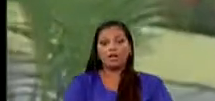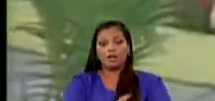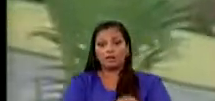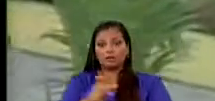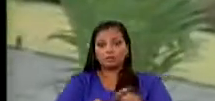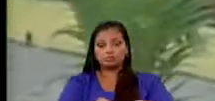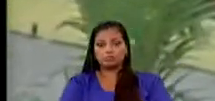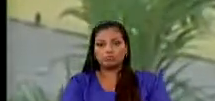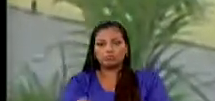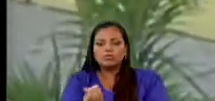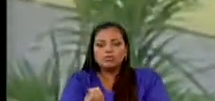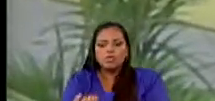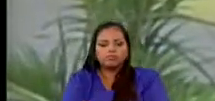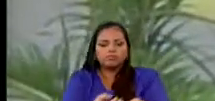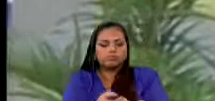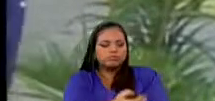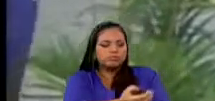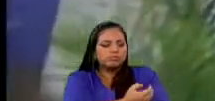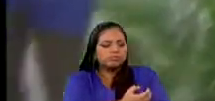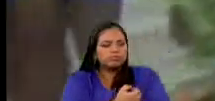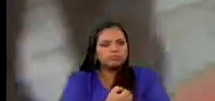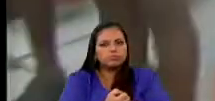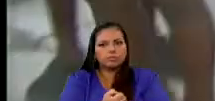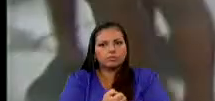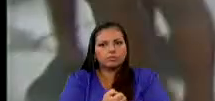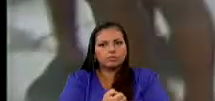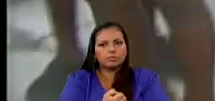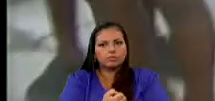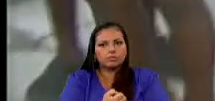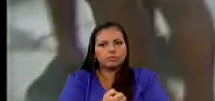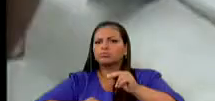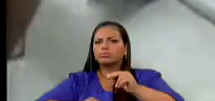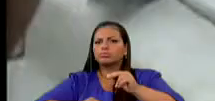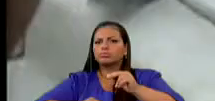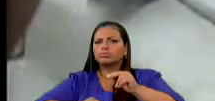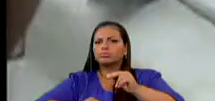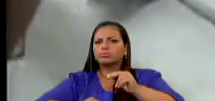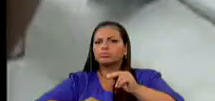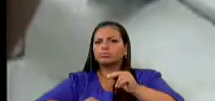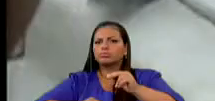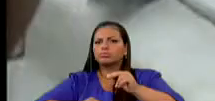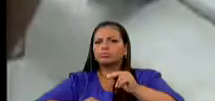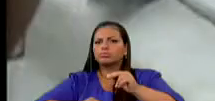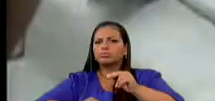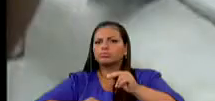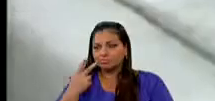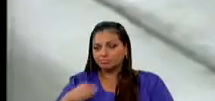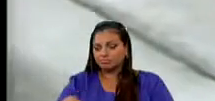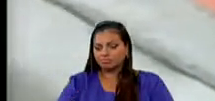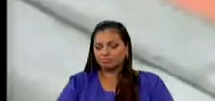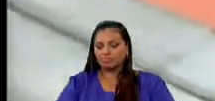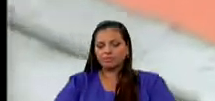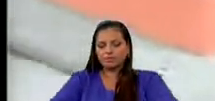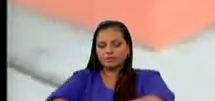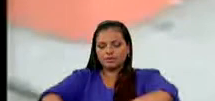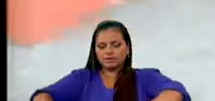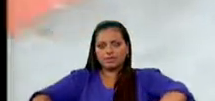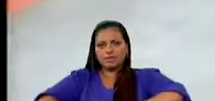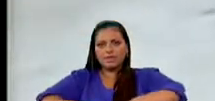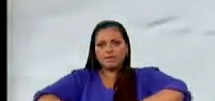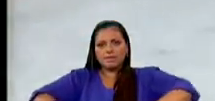y construyeron estas macetas, por ejemplo, estas macetas que están aquí. Del lado de acá les voy a mostrar el piso. En un